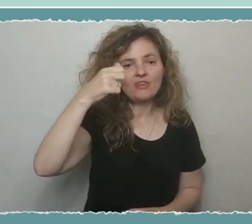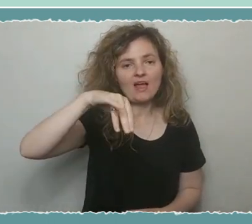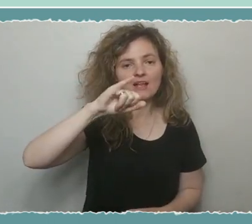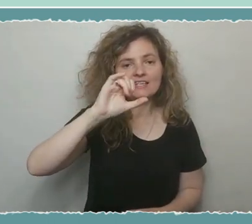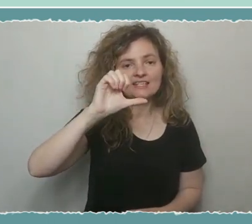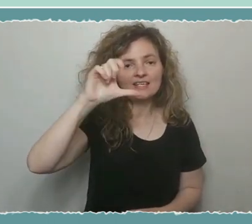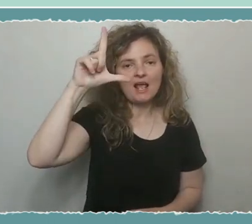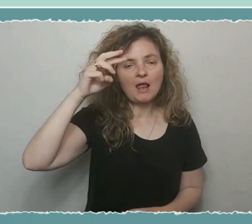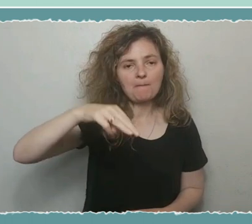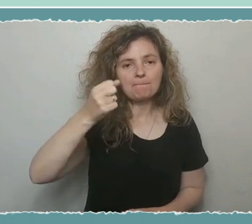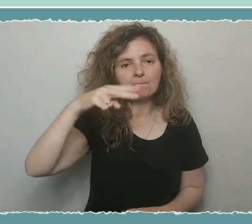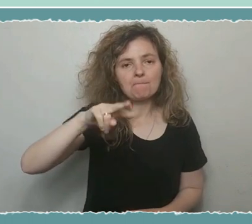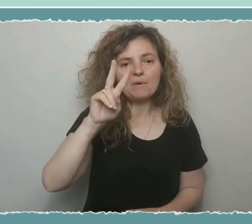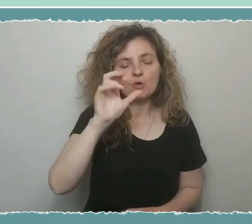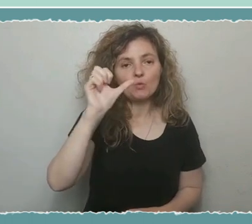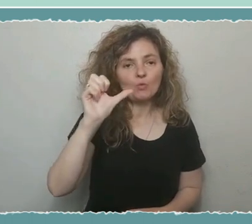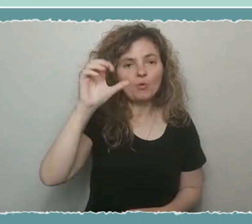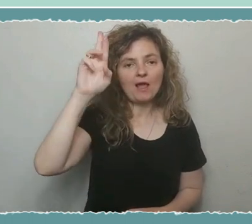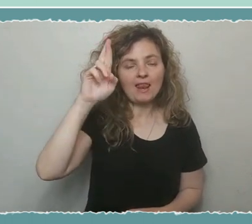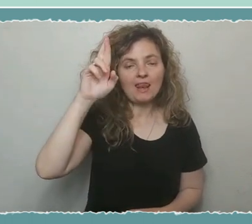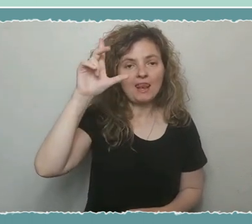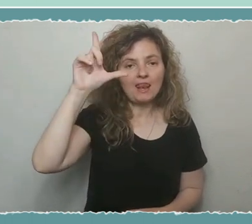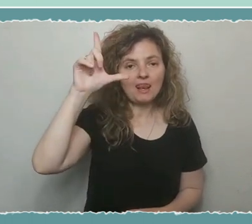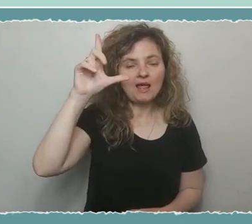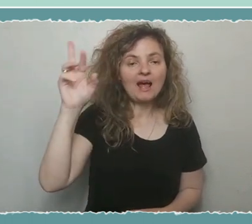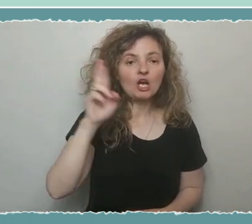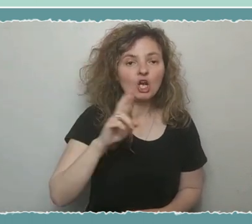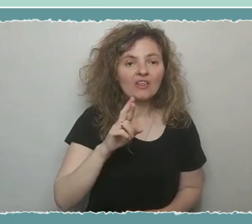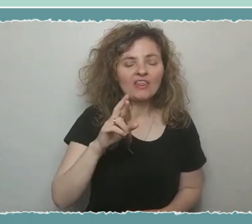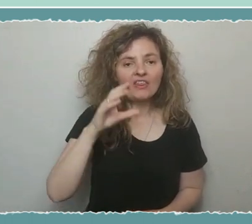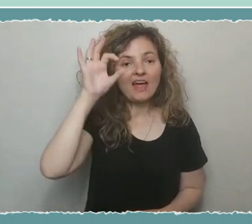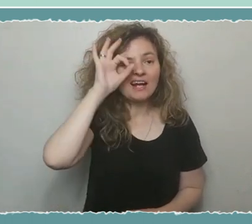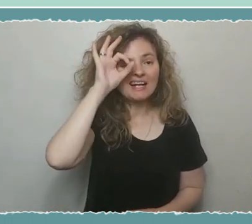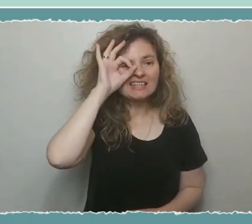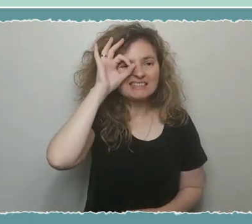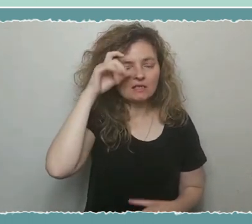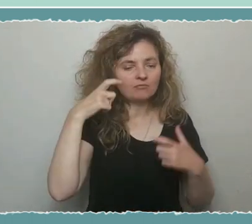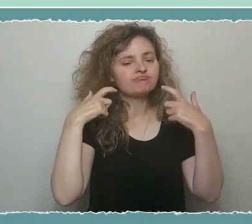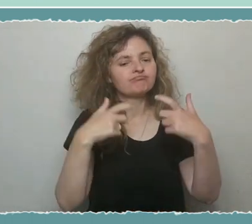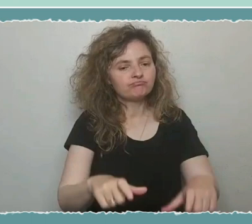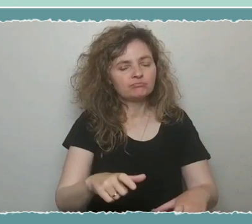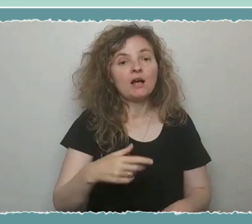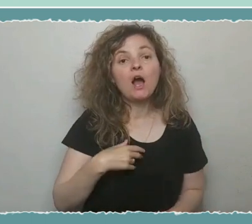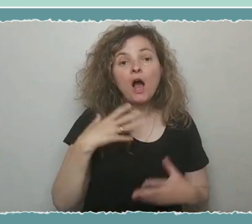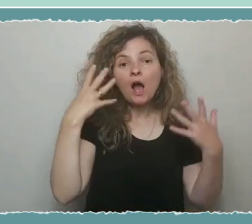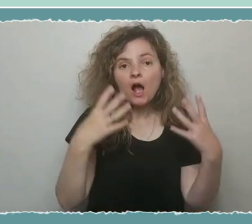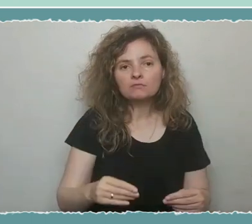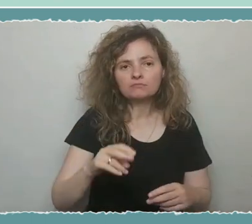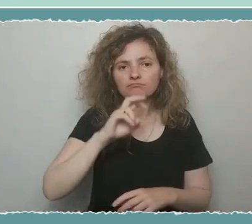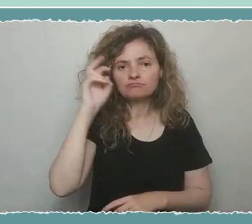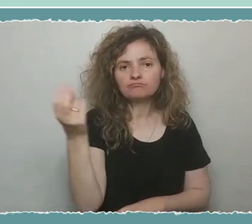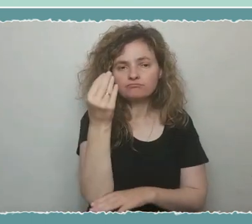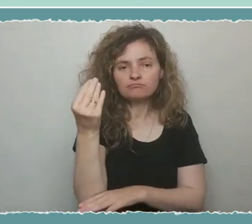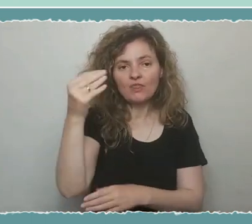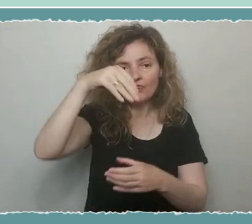Alfonso Daniel Manuel Rodríguez Castelao, chámanlle Castelao. Hai moitos cadros e moitas obras del no Museo de